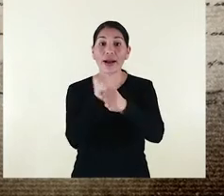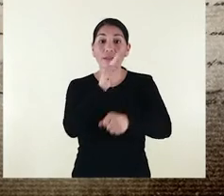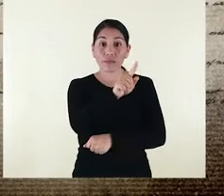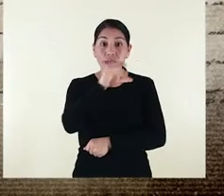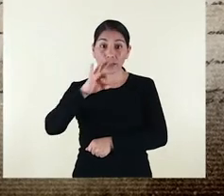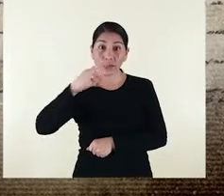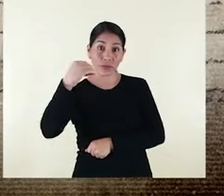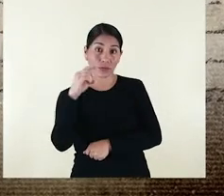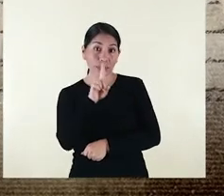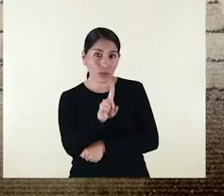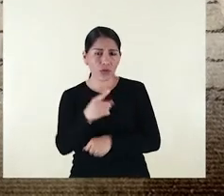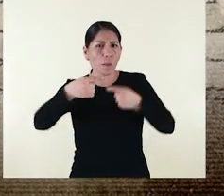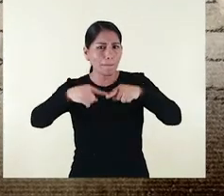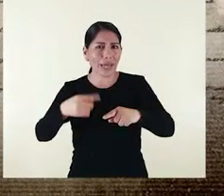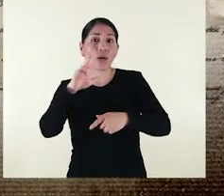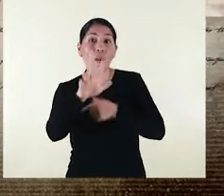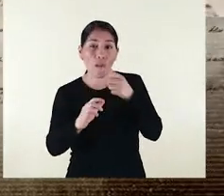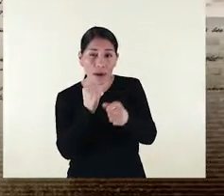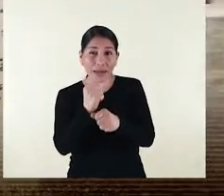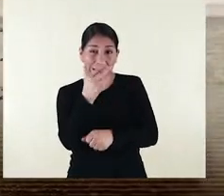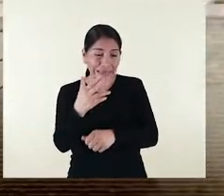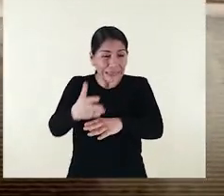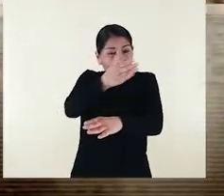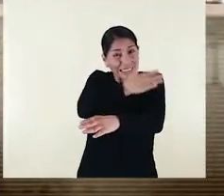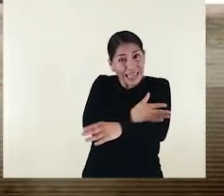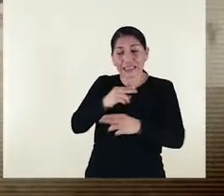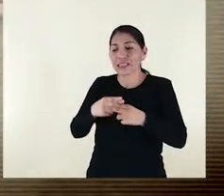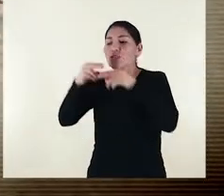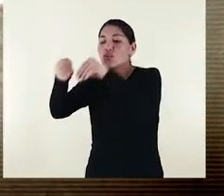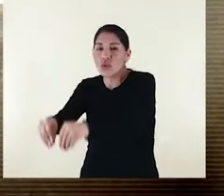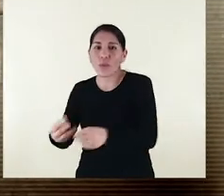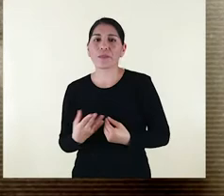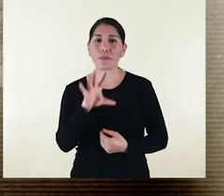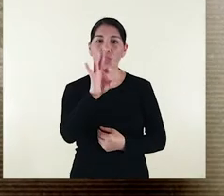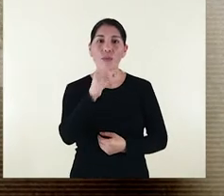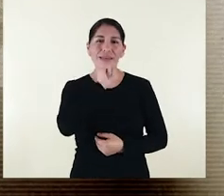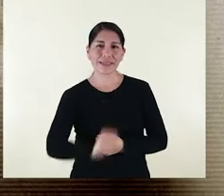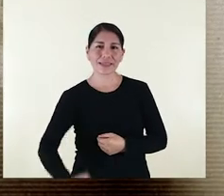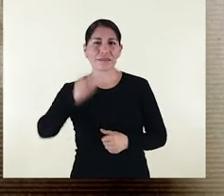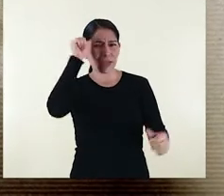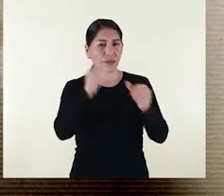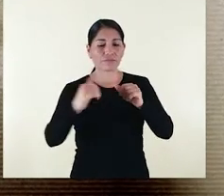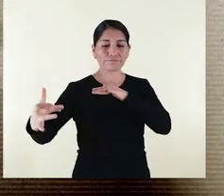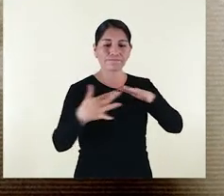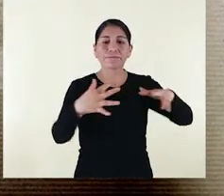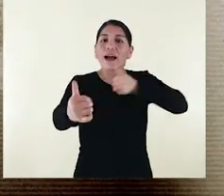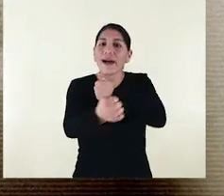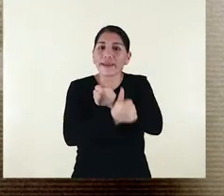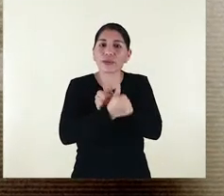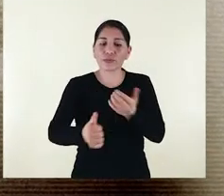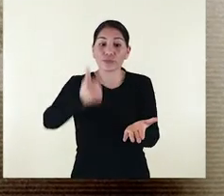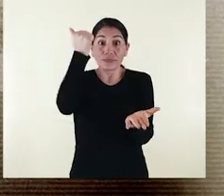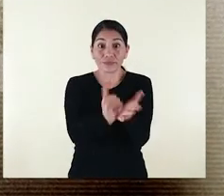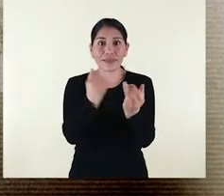en 1901, pero ya se había trazado 3 años antes con el nombre de Paseo 9 de Diciembre en homenaje a la Batalla de